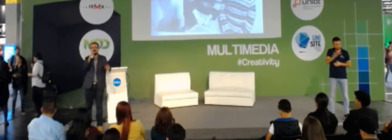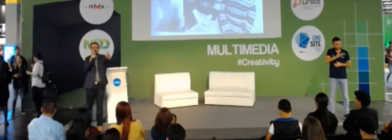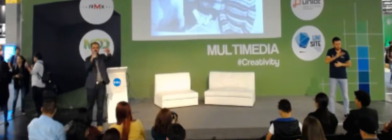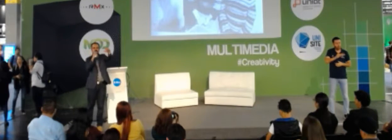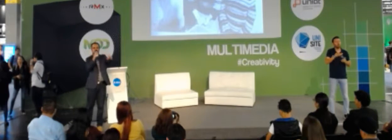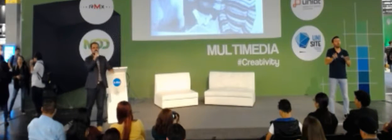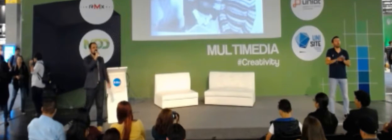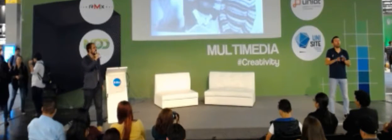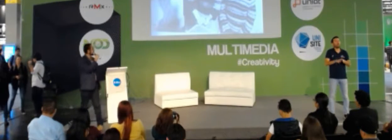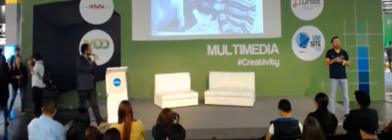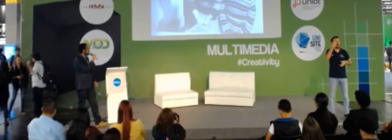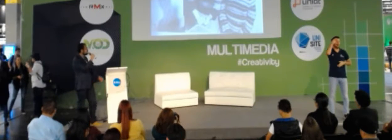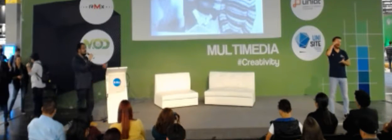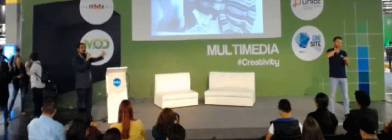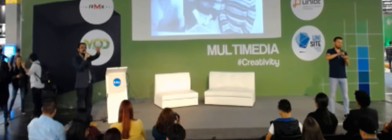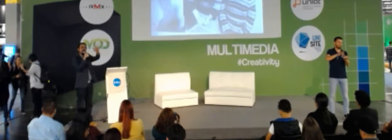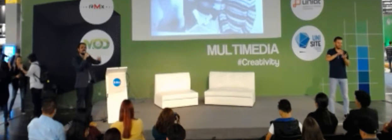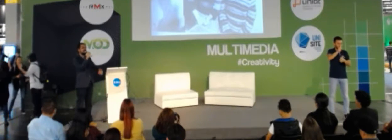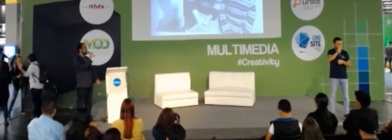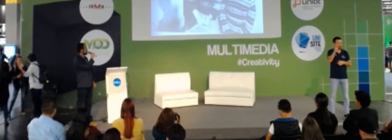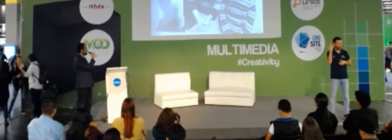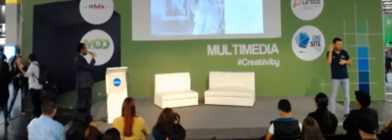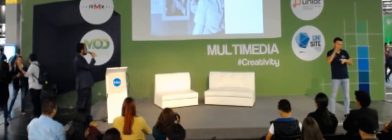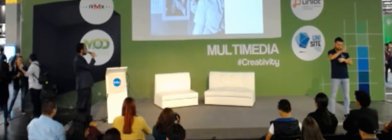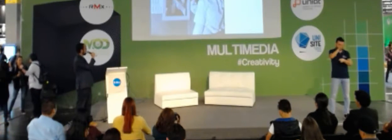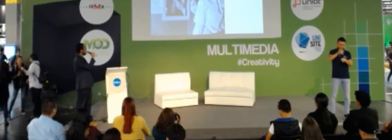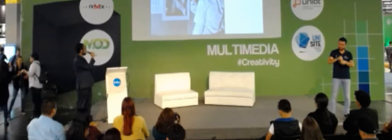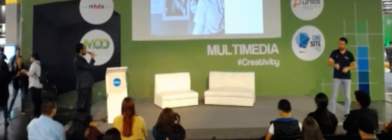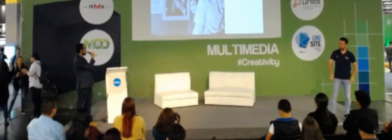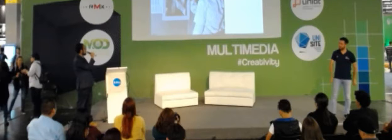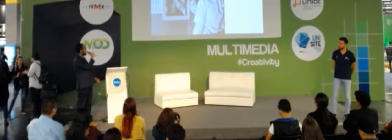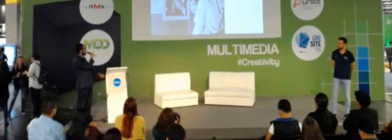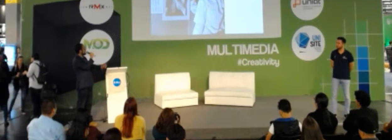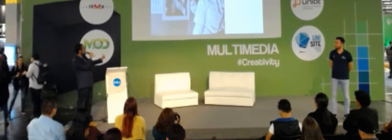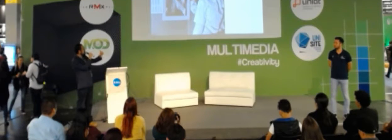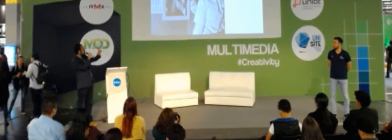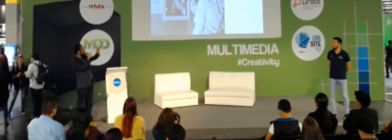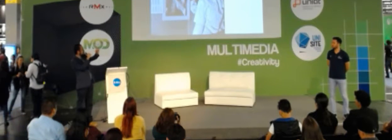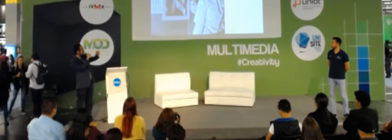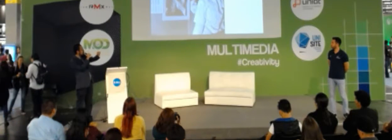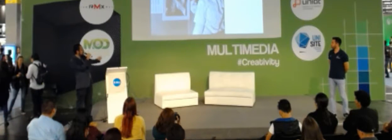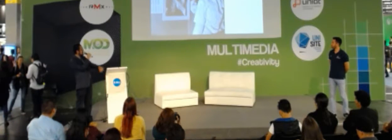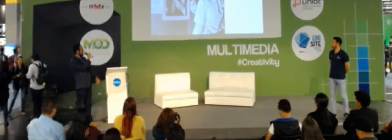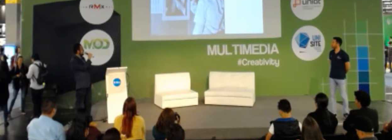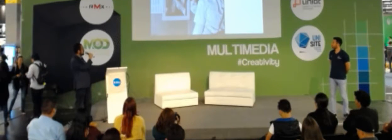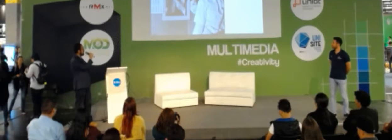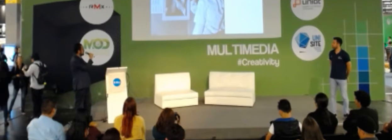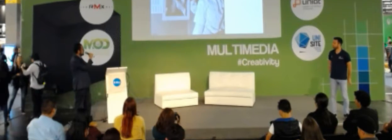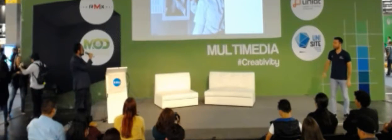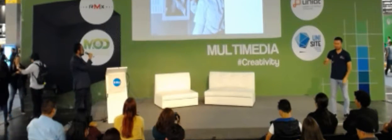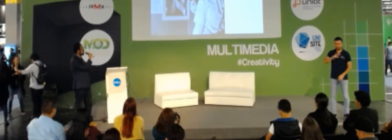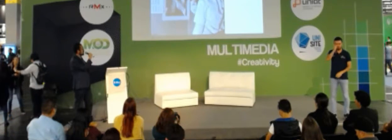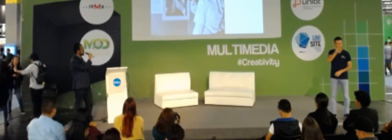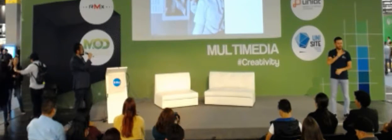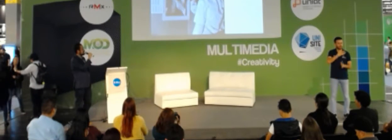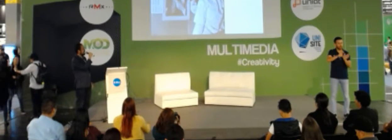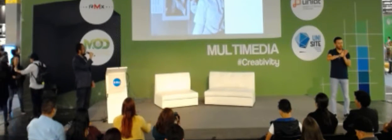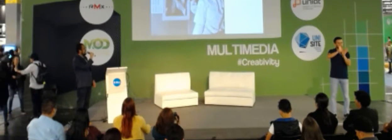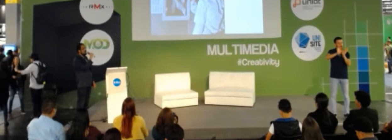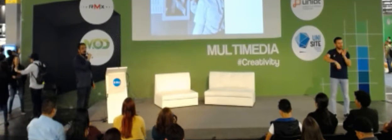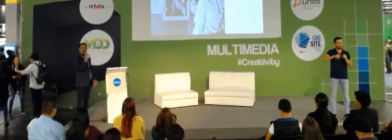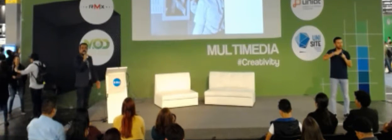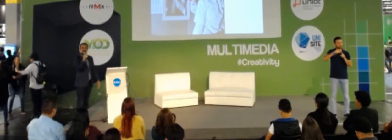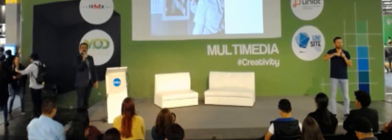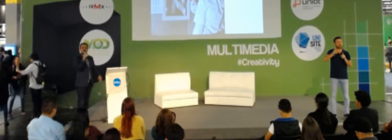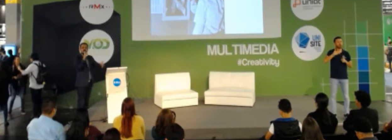medios de comunicación. Vamos a la siguiente, por favor. Aquí tenemos varios ejemplos donde los niños sordos